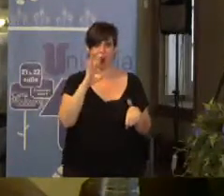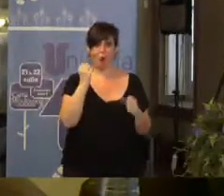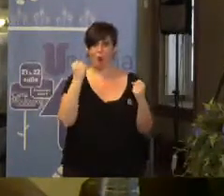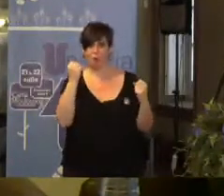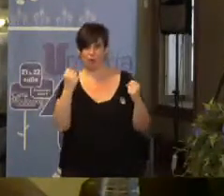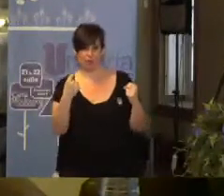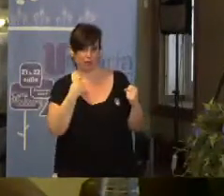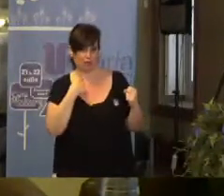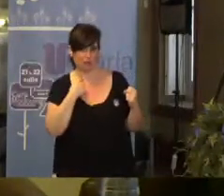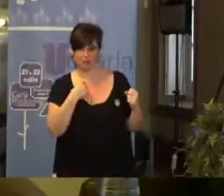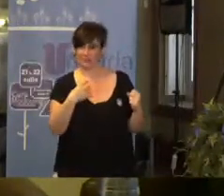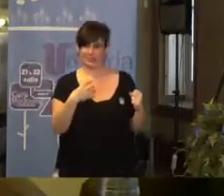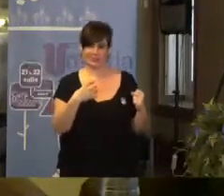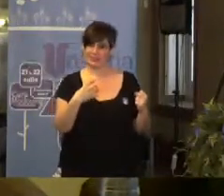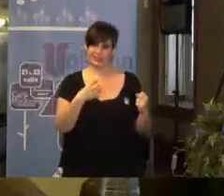en pretender